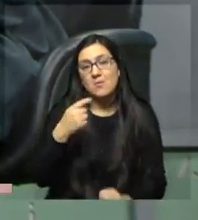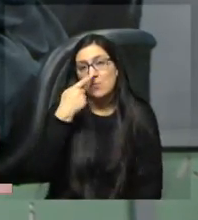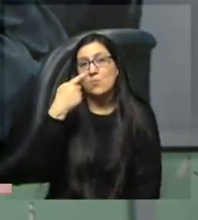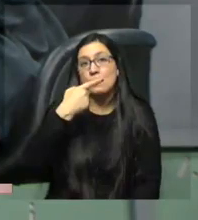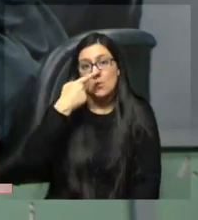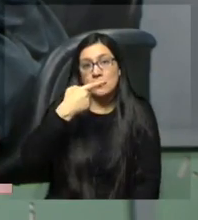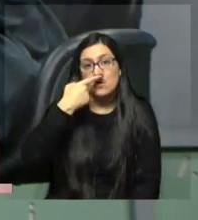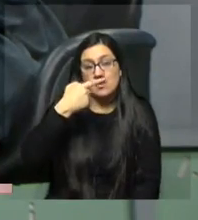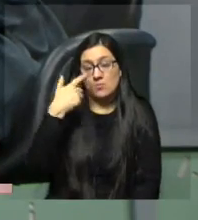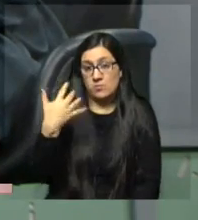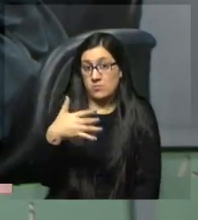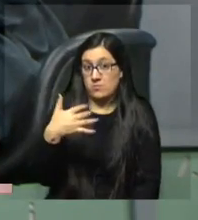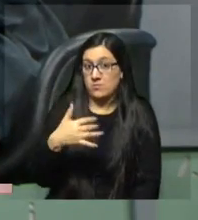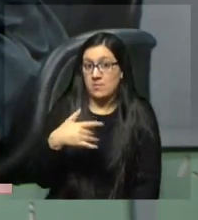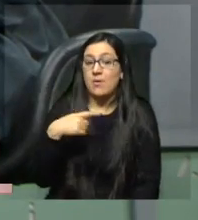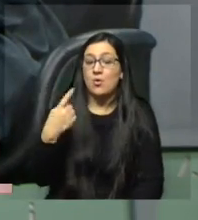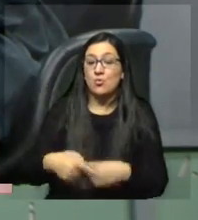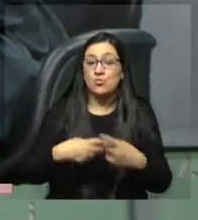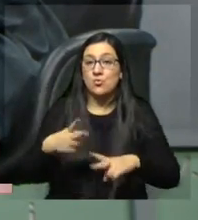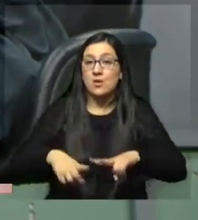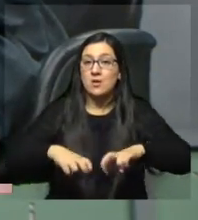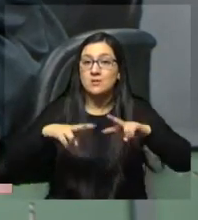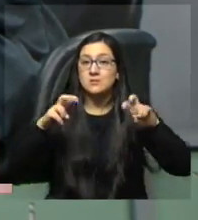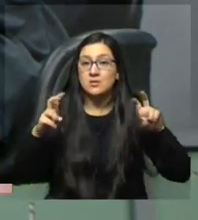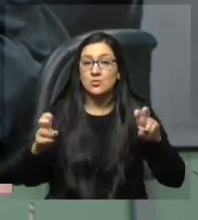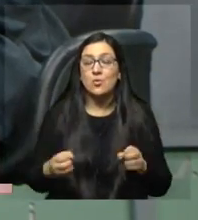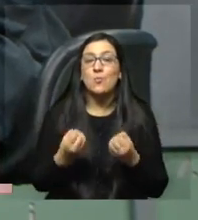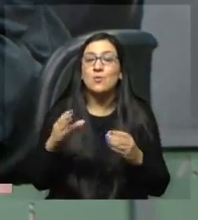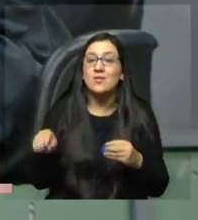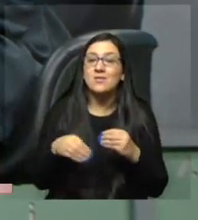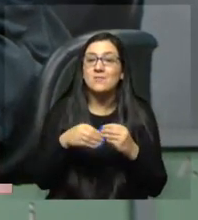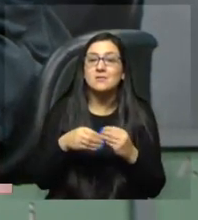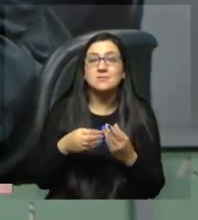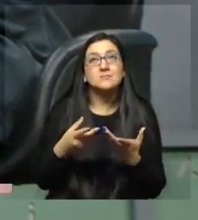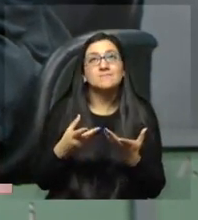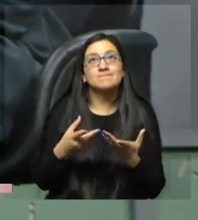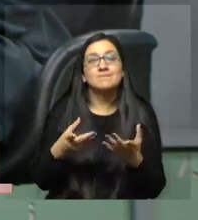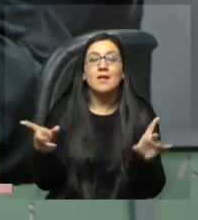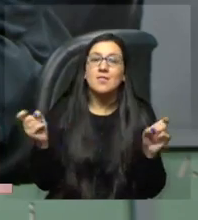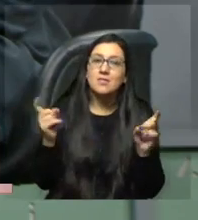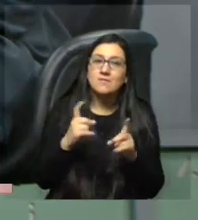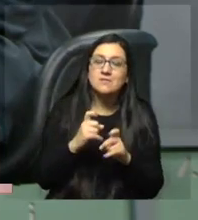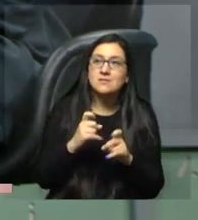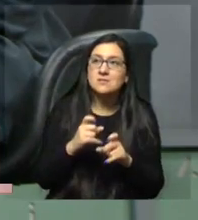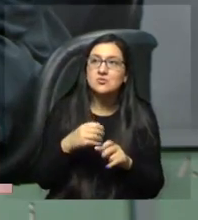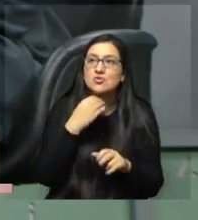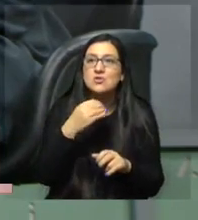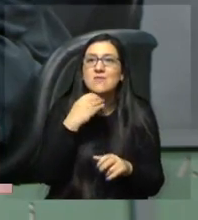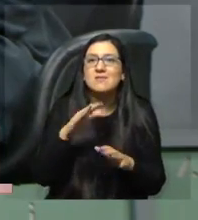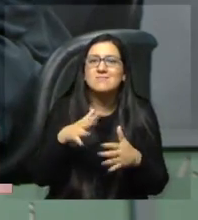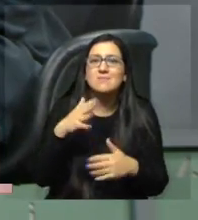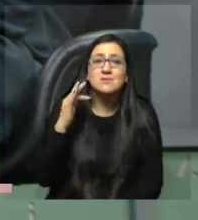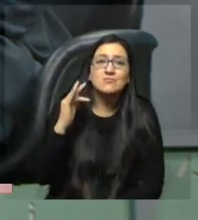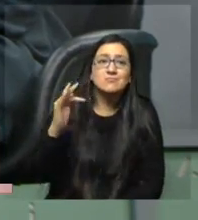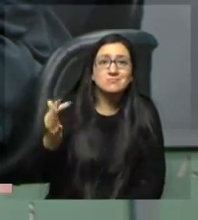quedar por acá. Vamos a seguir analizándolo. Porque además es bravo tampoco tener perspectiva, porque esto estamos en el